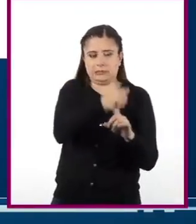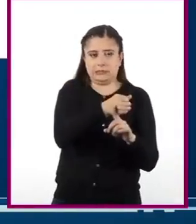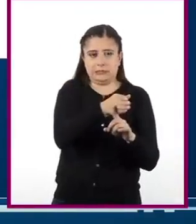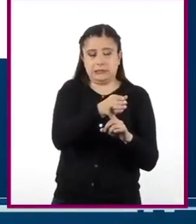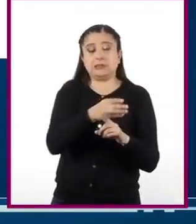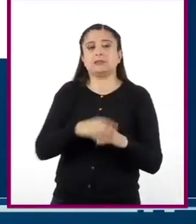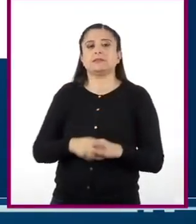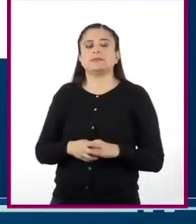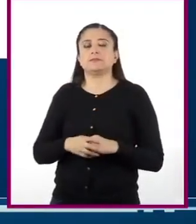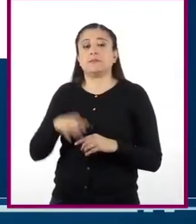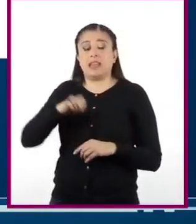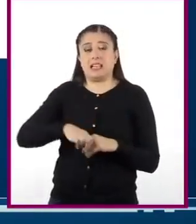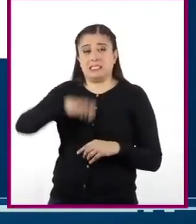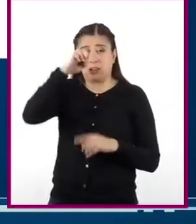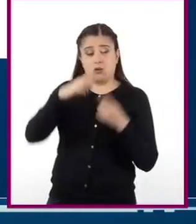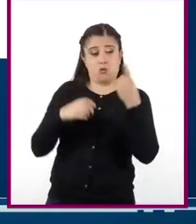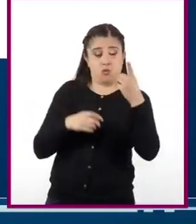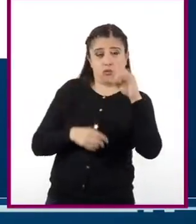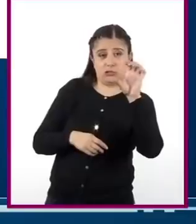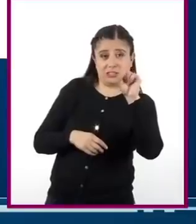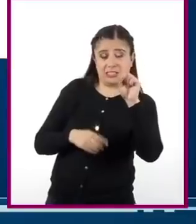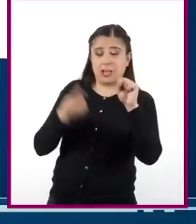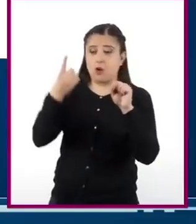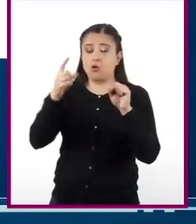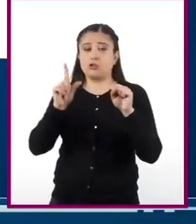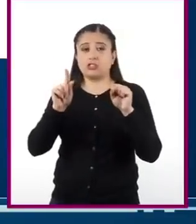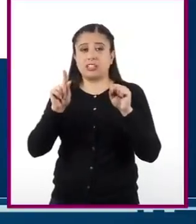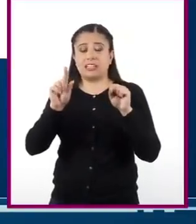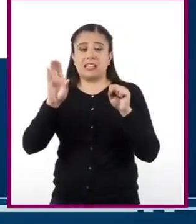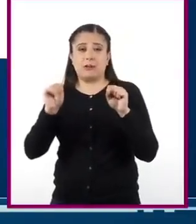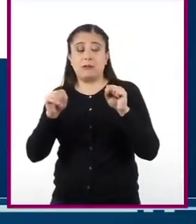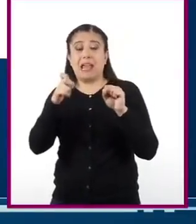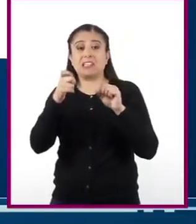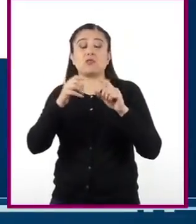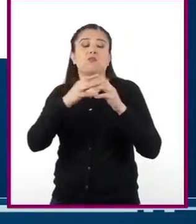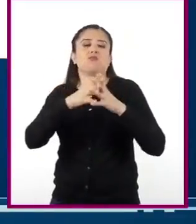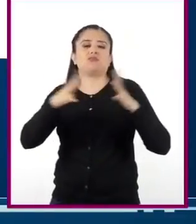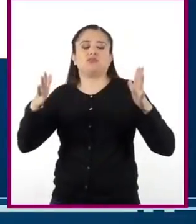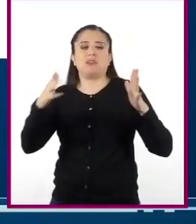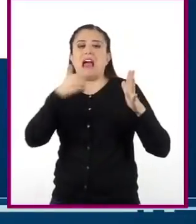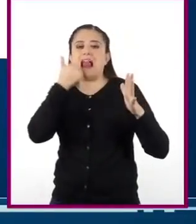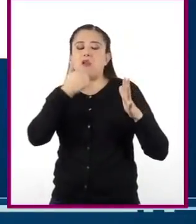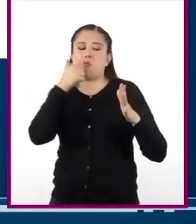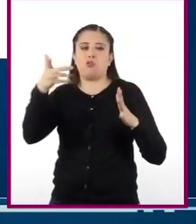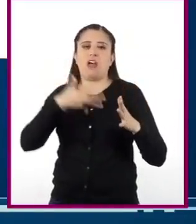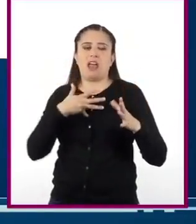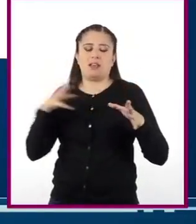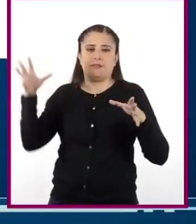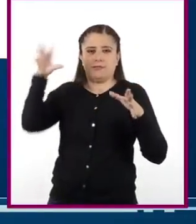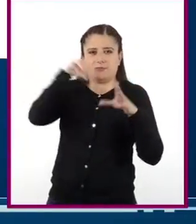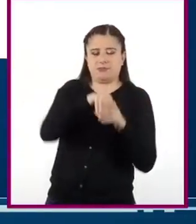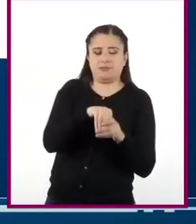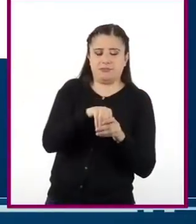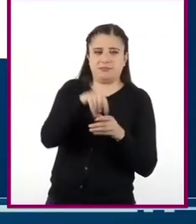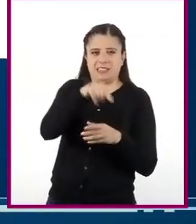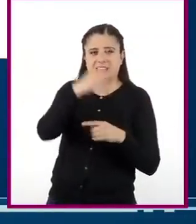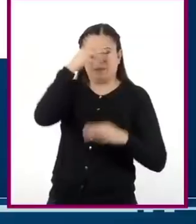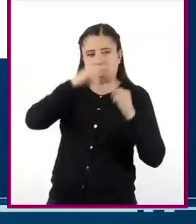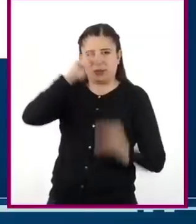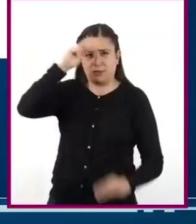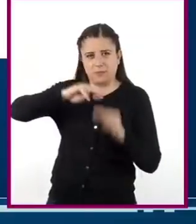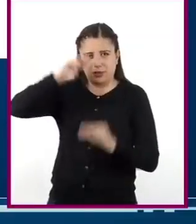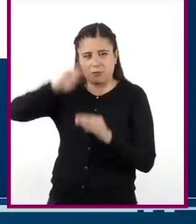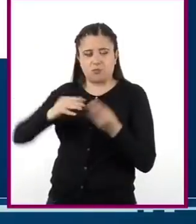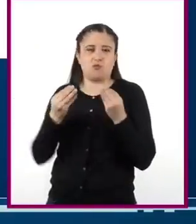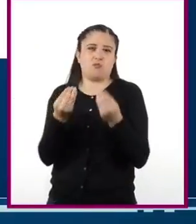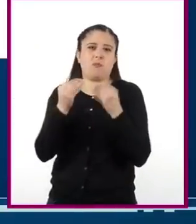estudiantes tienen una estatura entre 1.60 y 1.79. Y si somos aún más precisos, la mayoría de